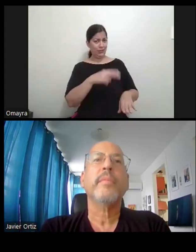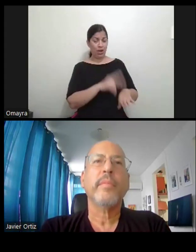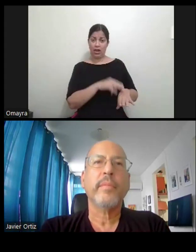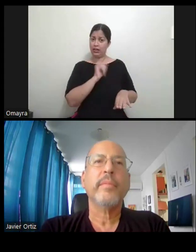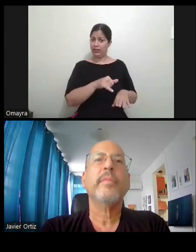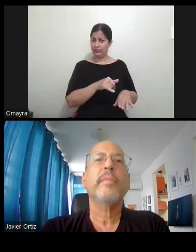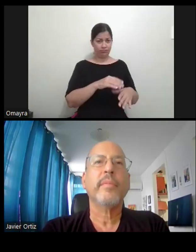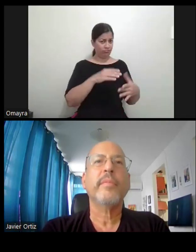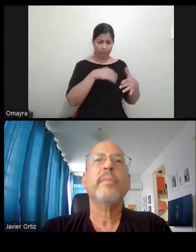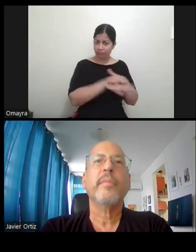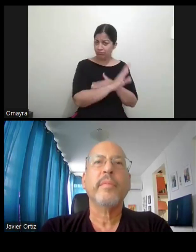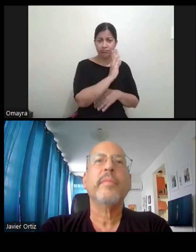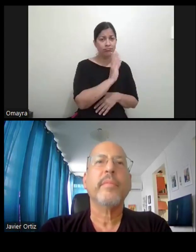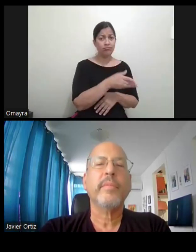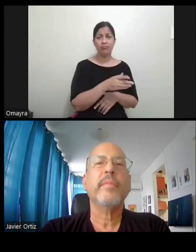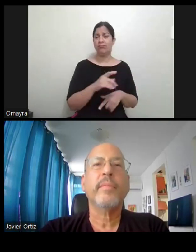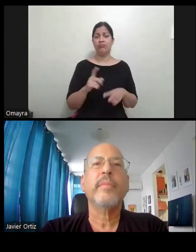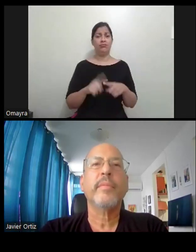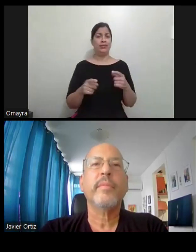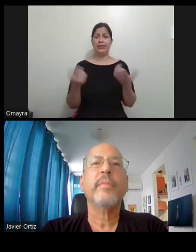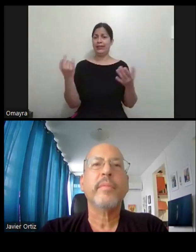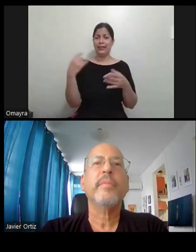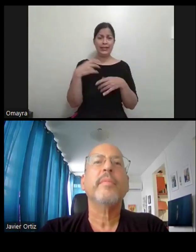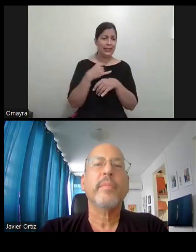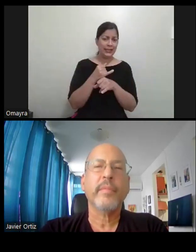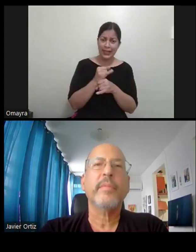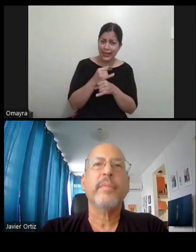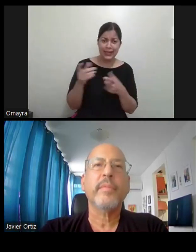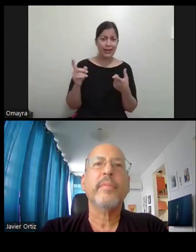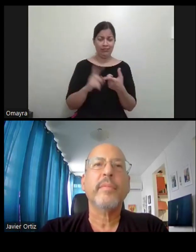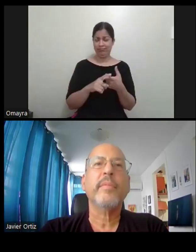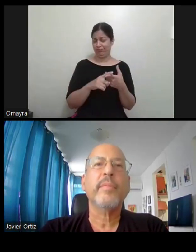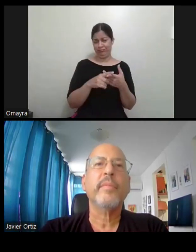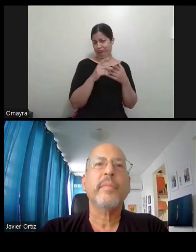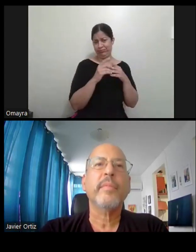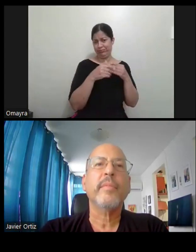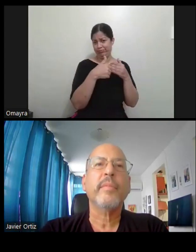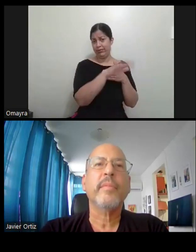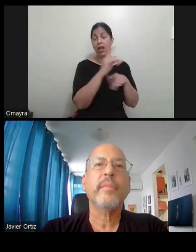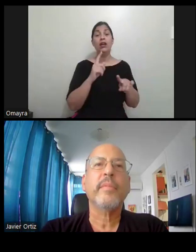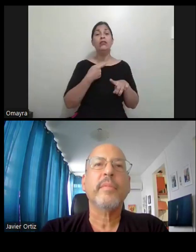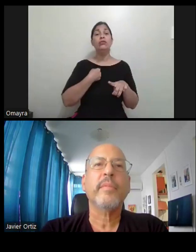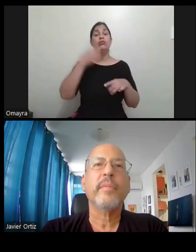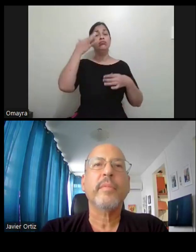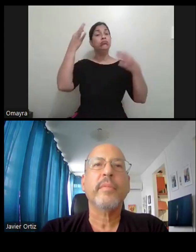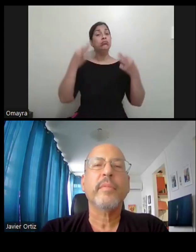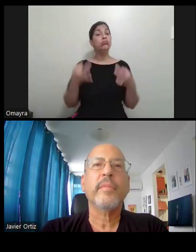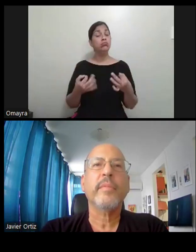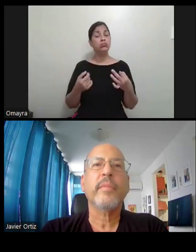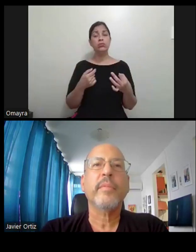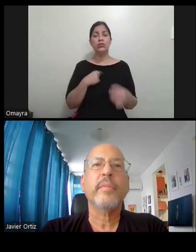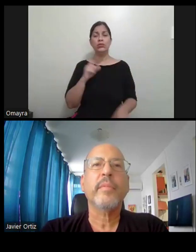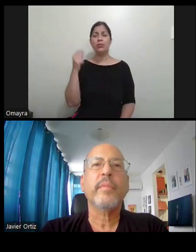ciencias naturales, Wow. entraban a ingeniería y por ahí se fueron. Y cuando yo fui a tomar la decisión, él solamente me